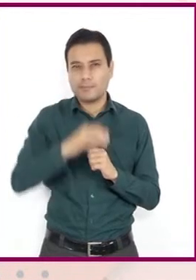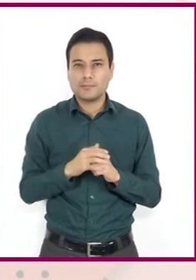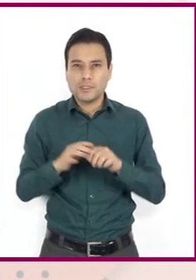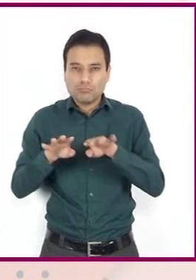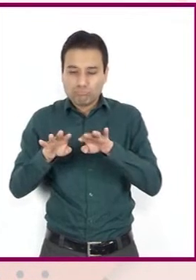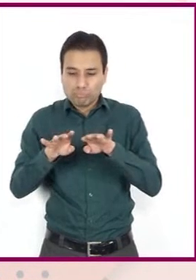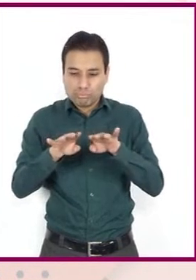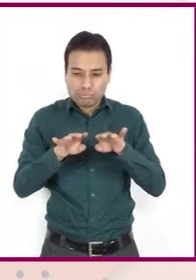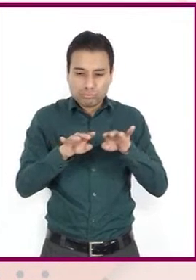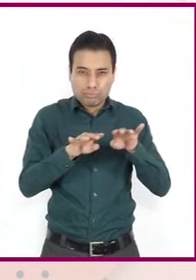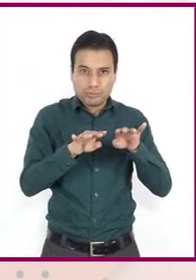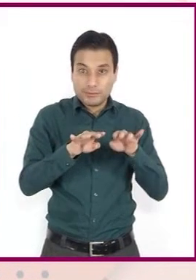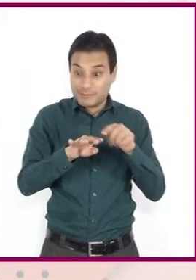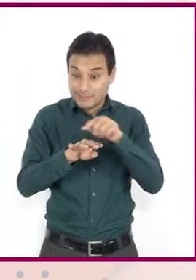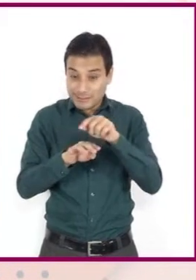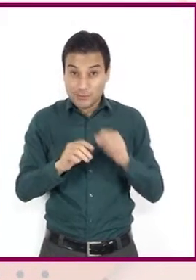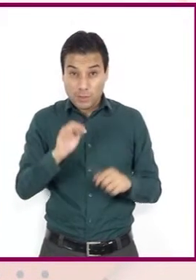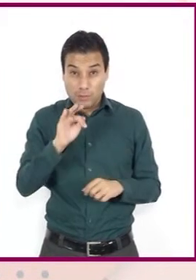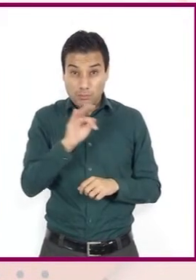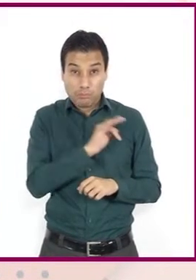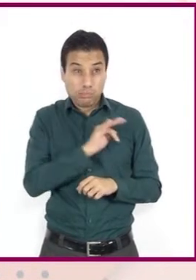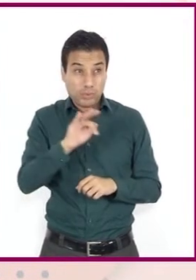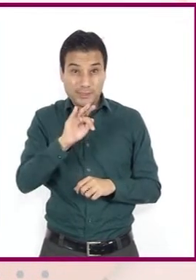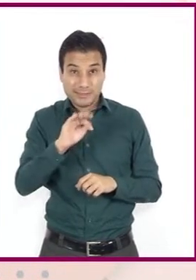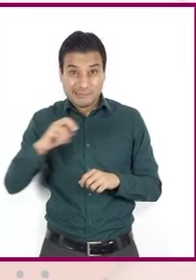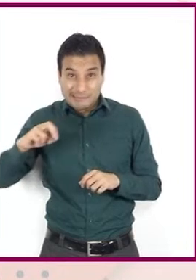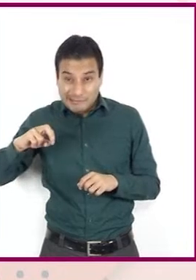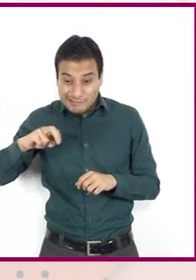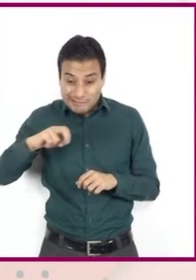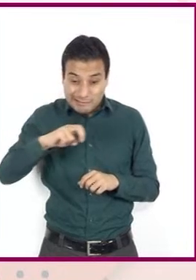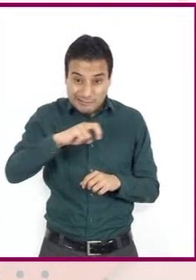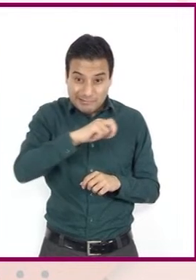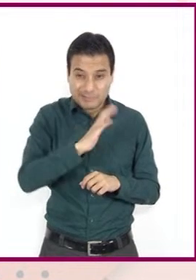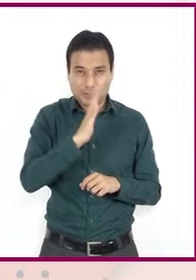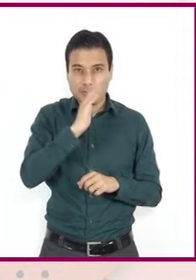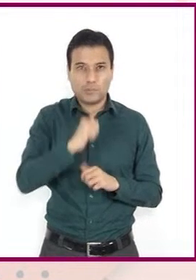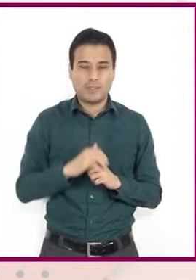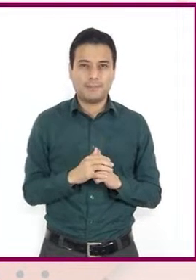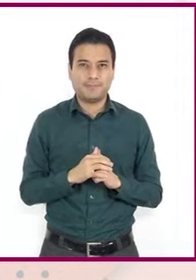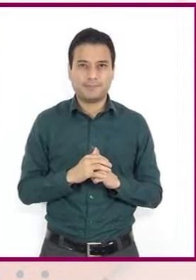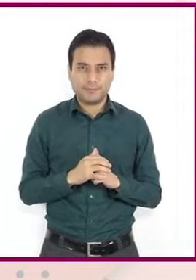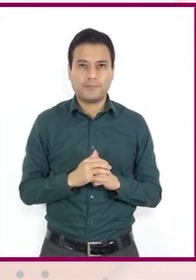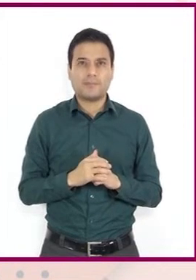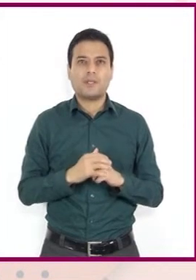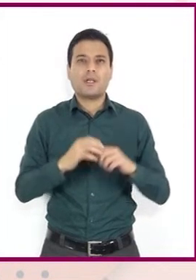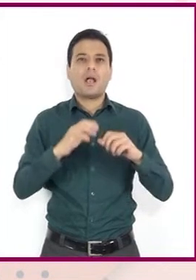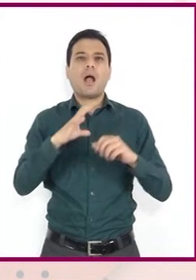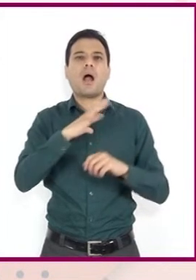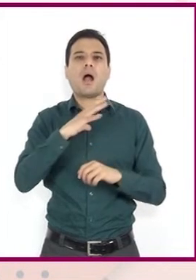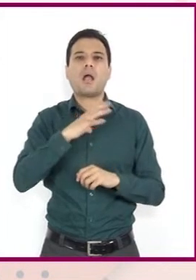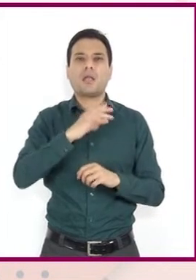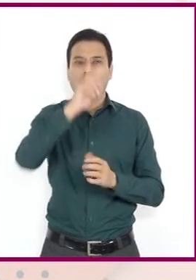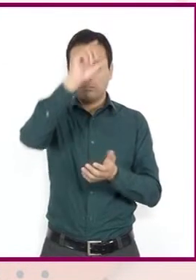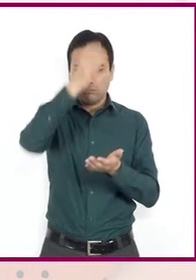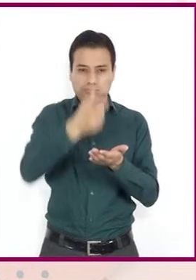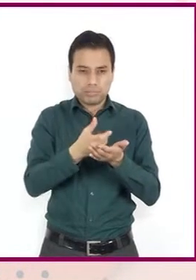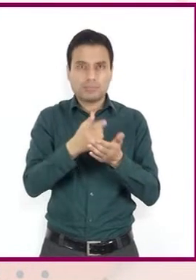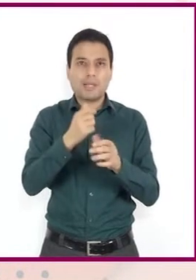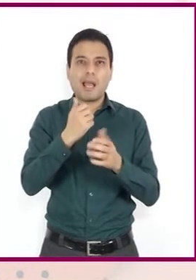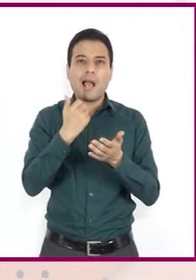caravana y no pudo seguir la ruta de sus compañeras. Un terrón de azúcar había resbalado desde lo